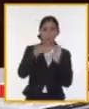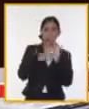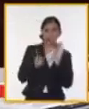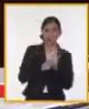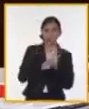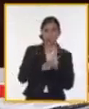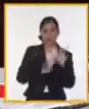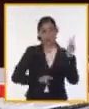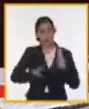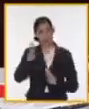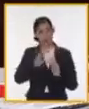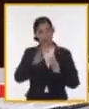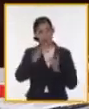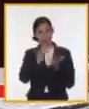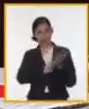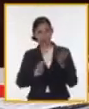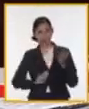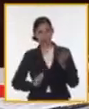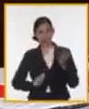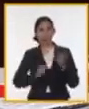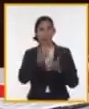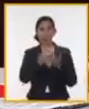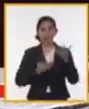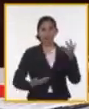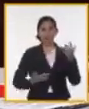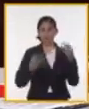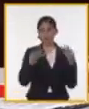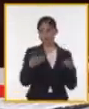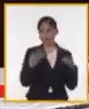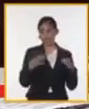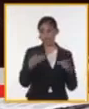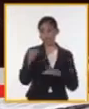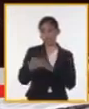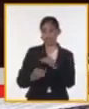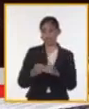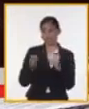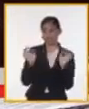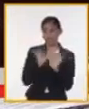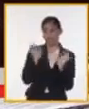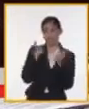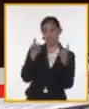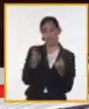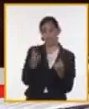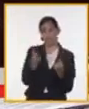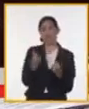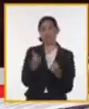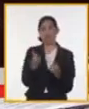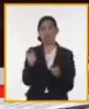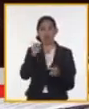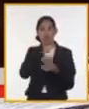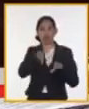implementado, las que están en proceso y las que no se han podido cumplir y sus